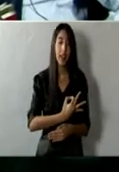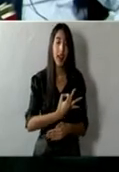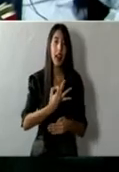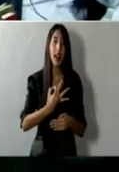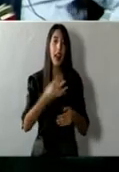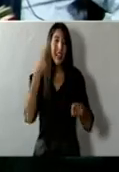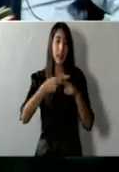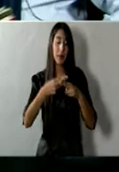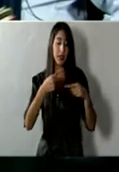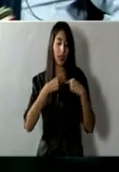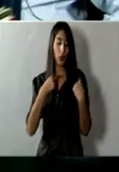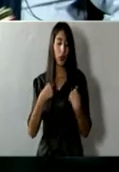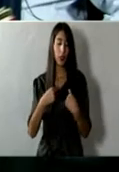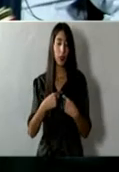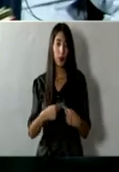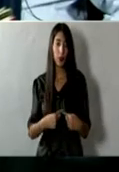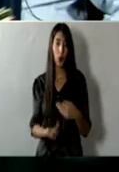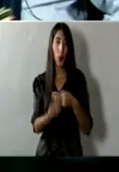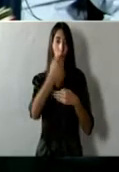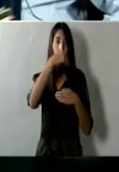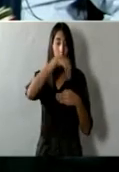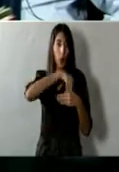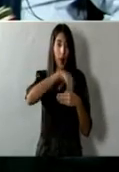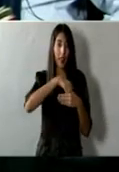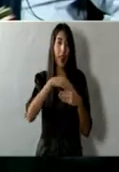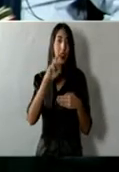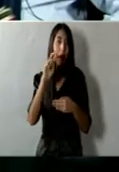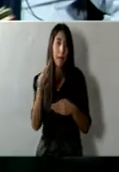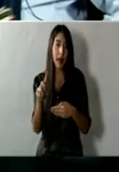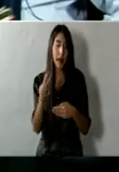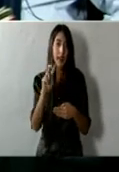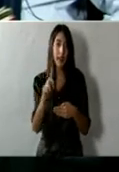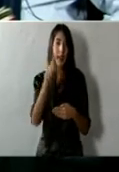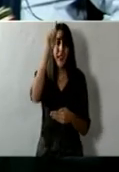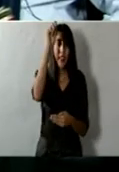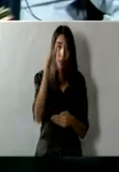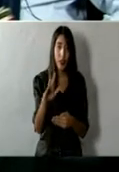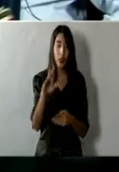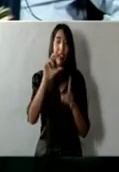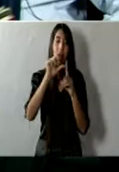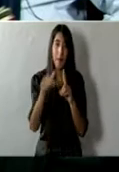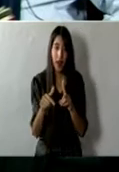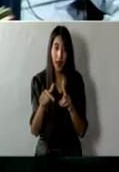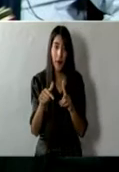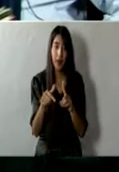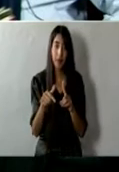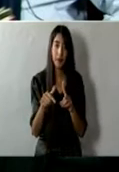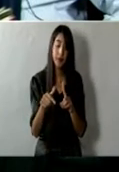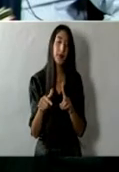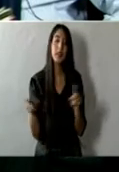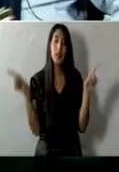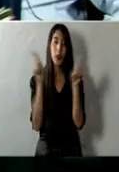mesa. Así cuando vas a comer y colocas el pan y alguien dice: mamá, ¿te olvidaste el pan?, y vas corriendo a buscarlo, así también